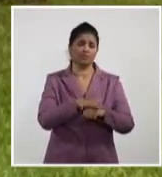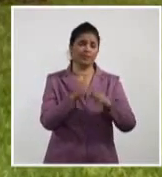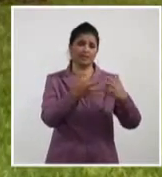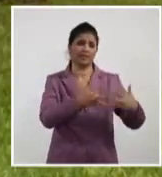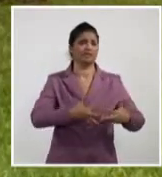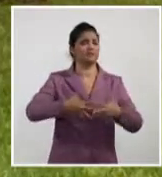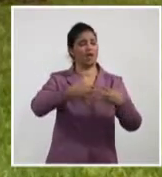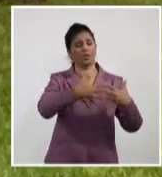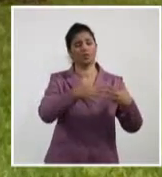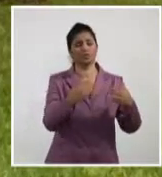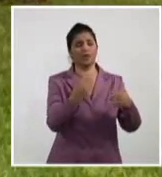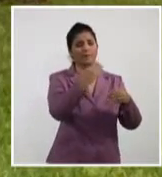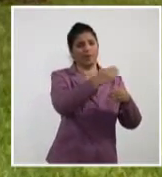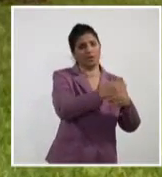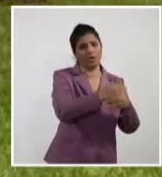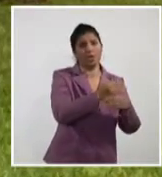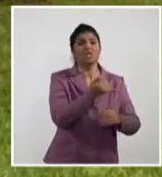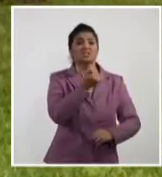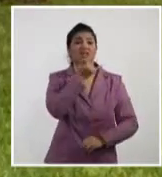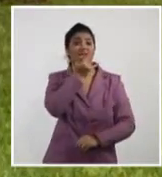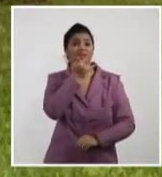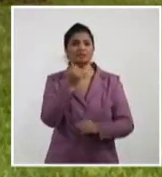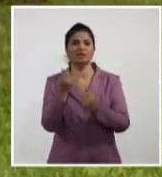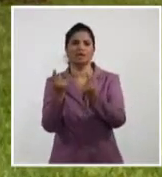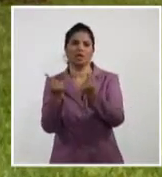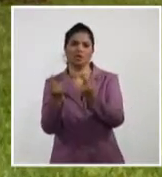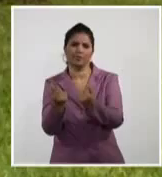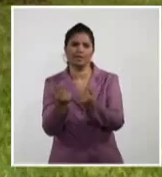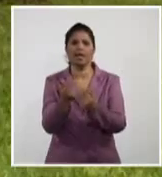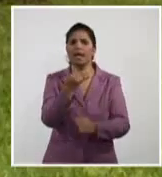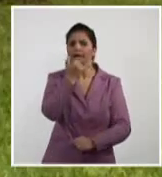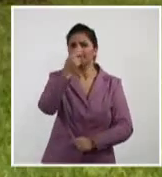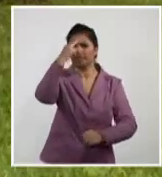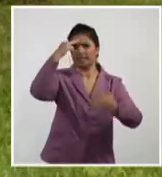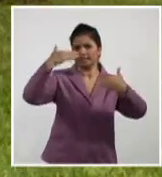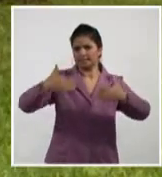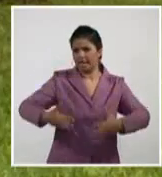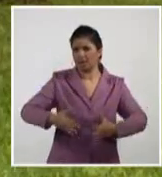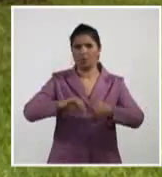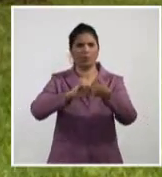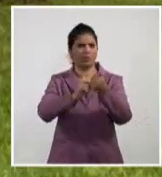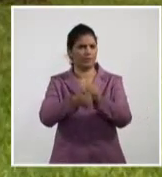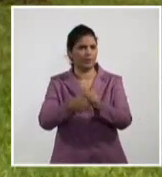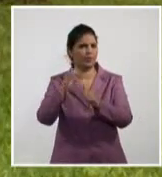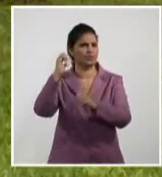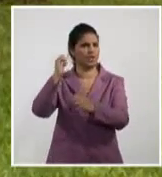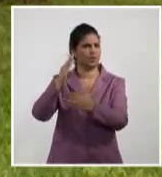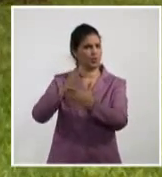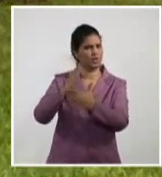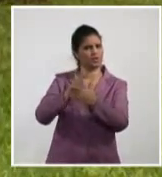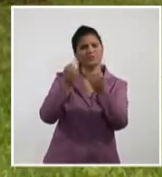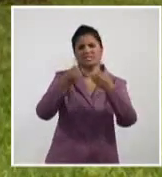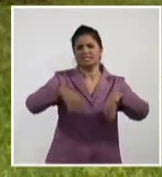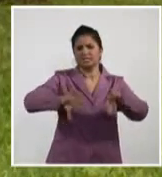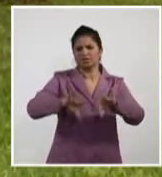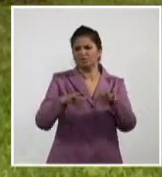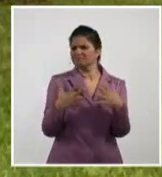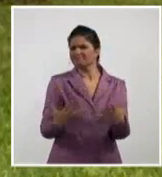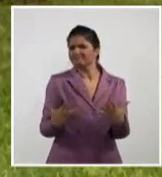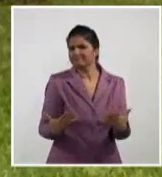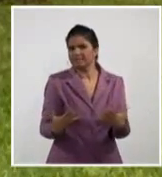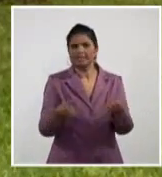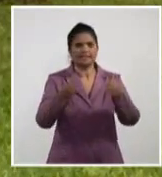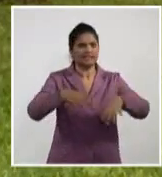que marcaron el sistema mundo. ¿Qué pasó en América Latina y el Caribe en claves como la electoral,